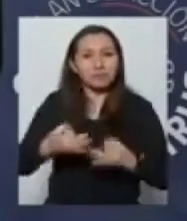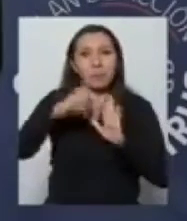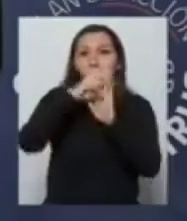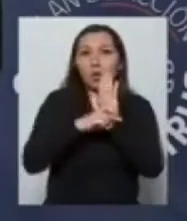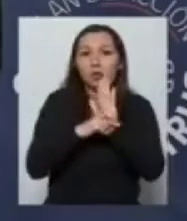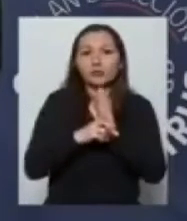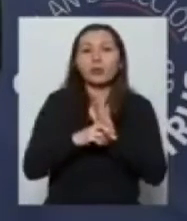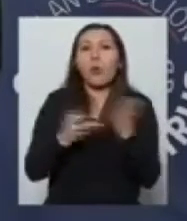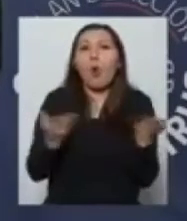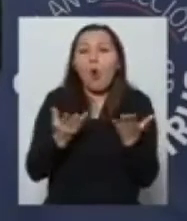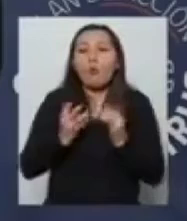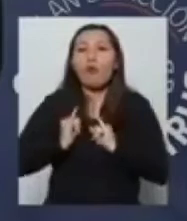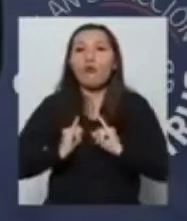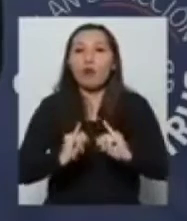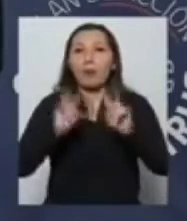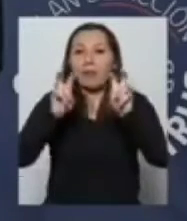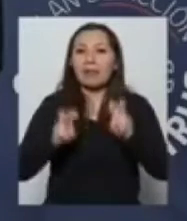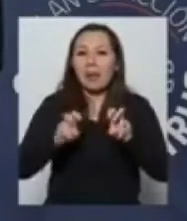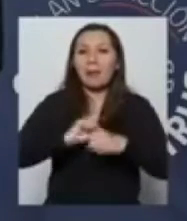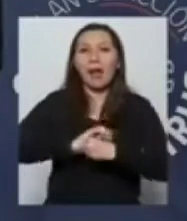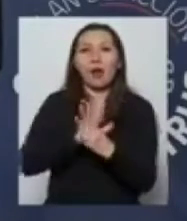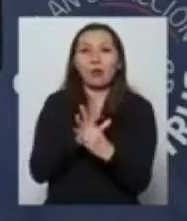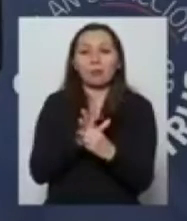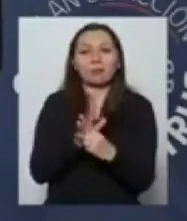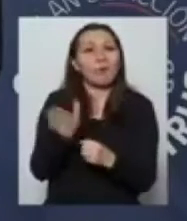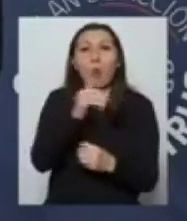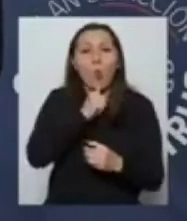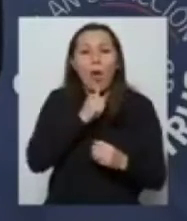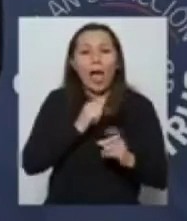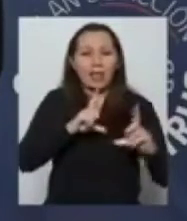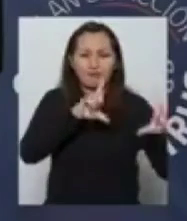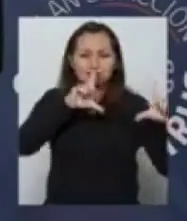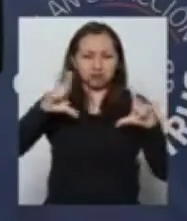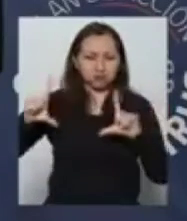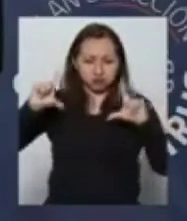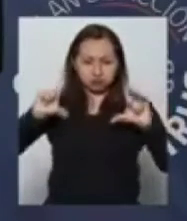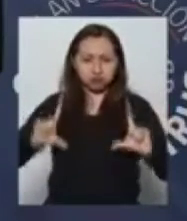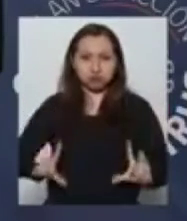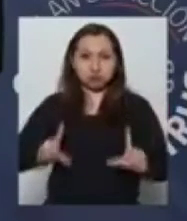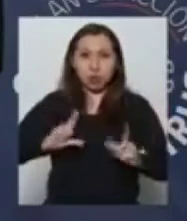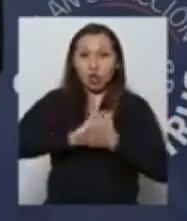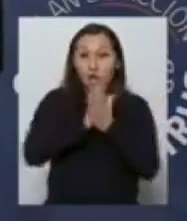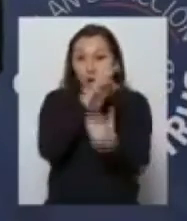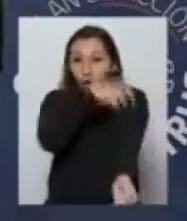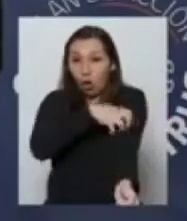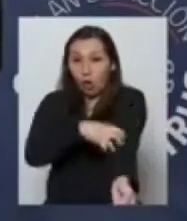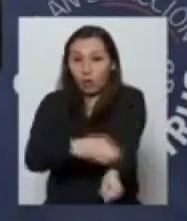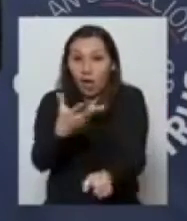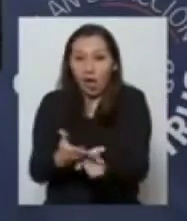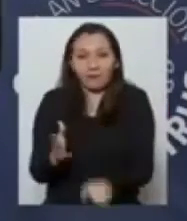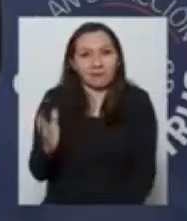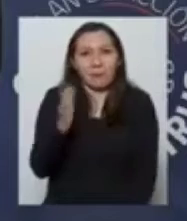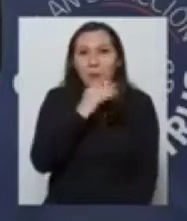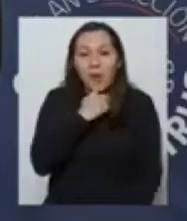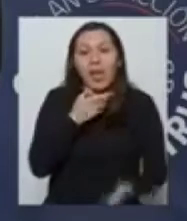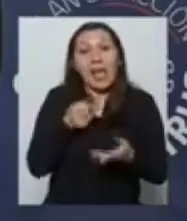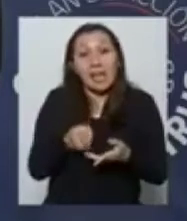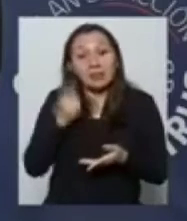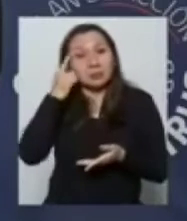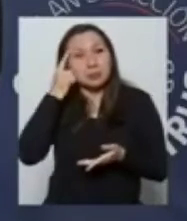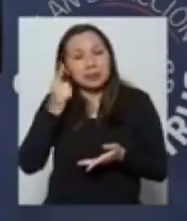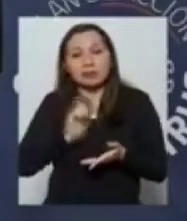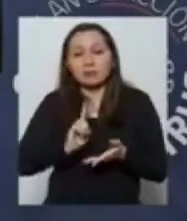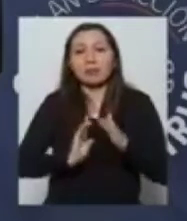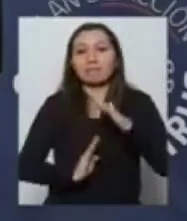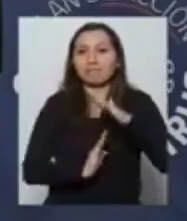informes respecto a esto. Tampoco existe escáner en todas las localidades y nos parece, en ese sentido,